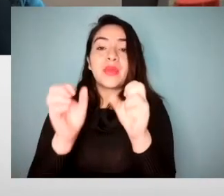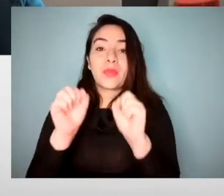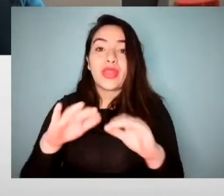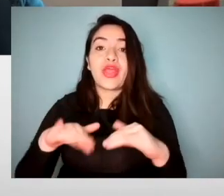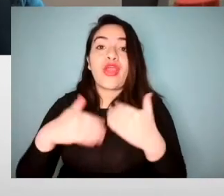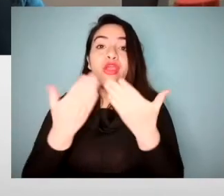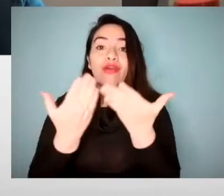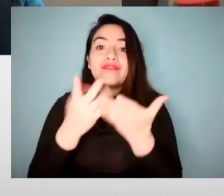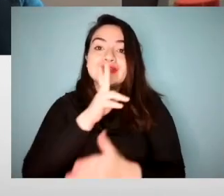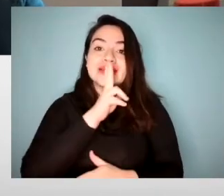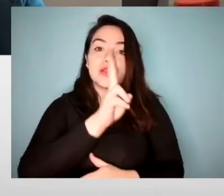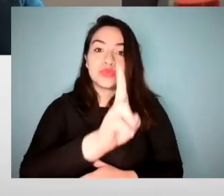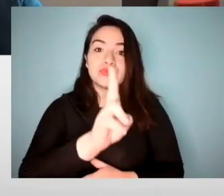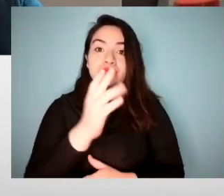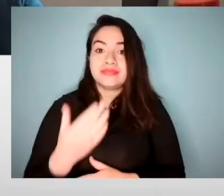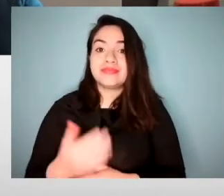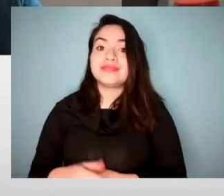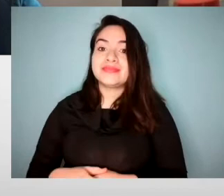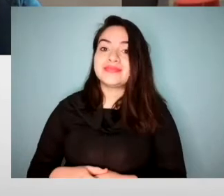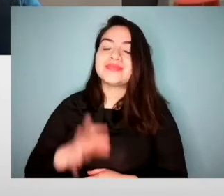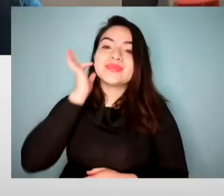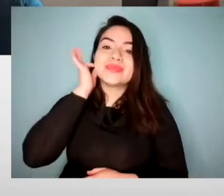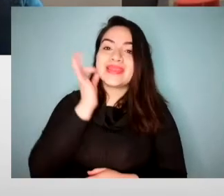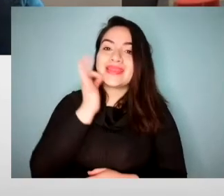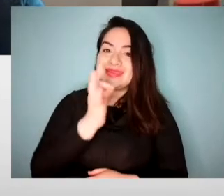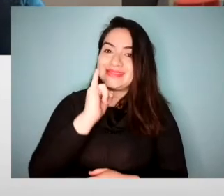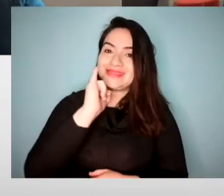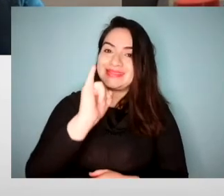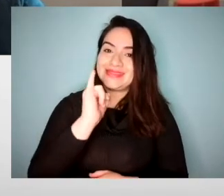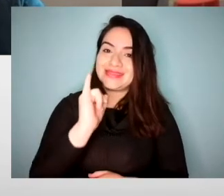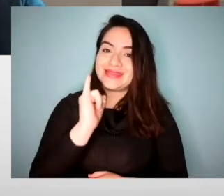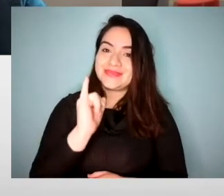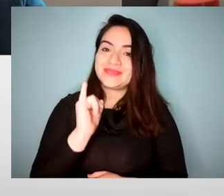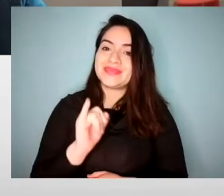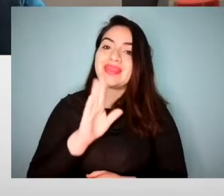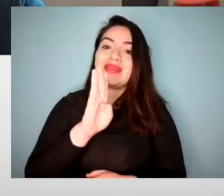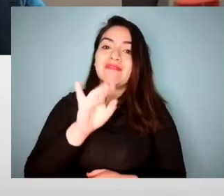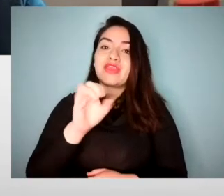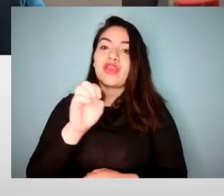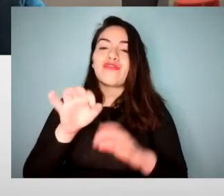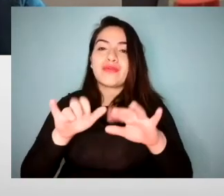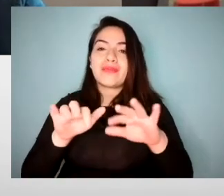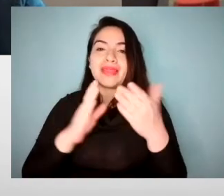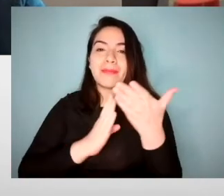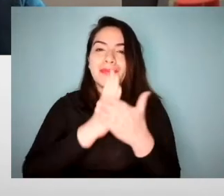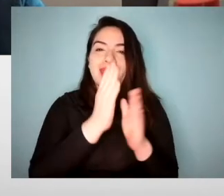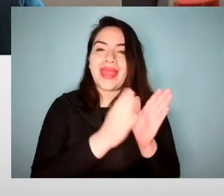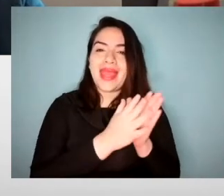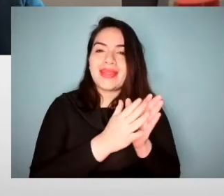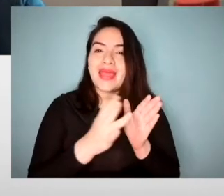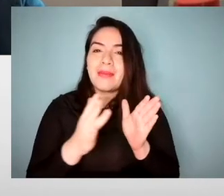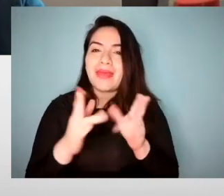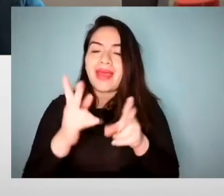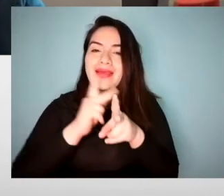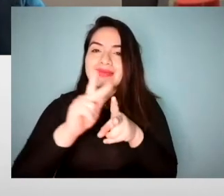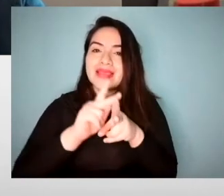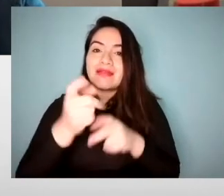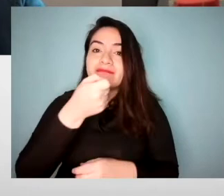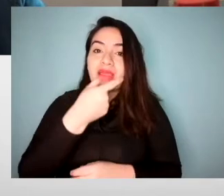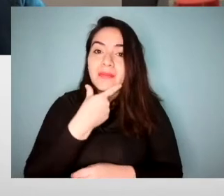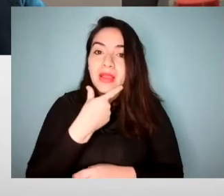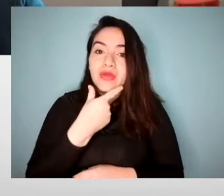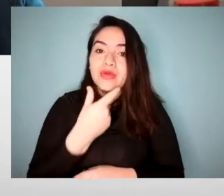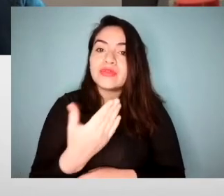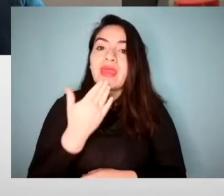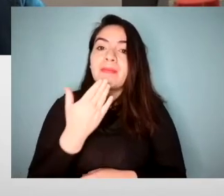resultados. Es Sí, grandioso. la verdad es que la bioinformática está en la primera etapa del diseño de fármaco y piensa tú que si